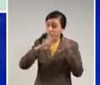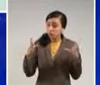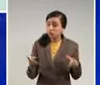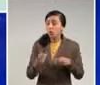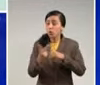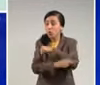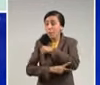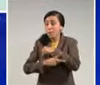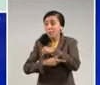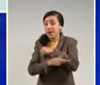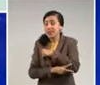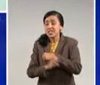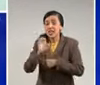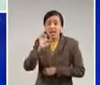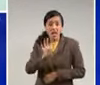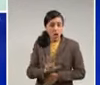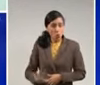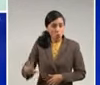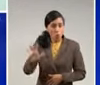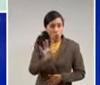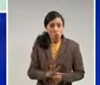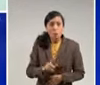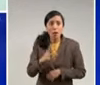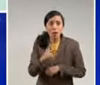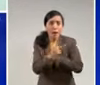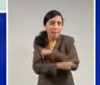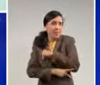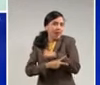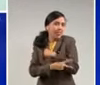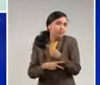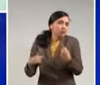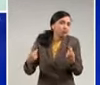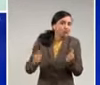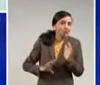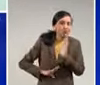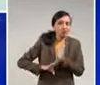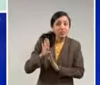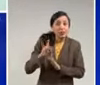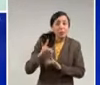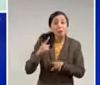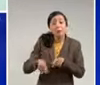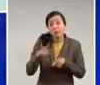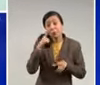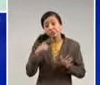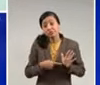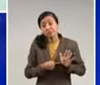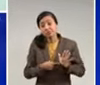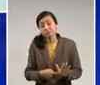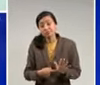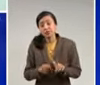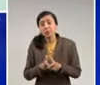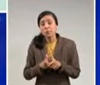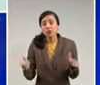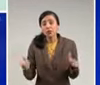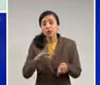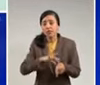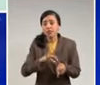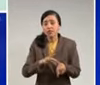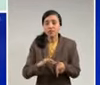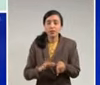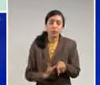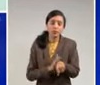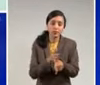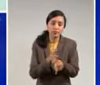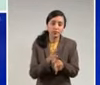Europa, todos países desarrollados, son los que tuvieron el mayor número de casos